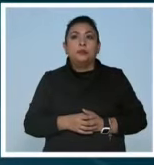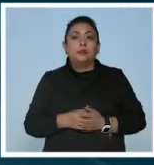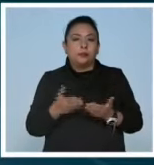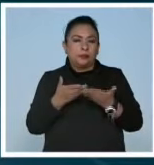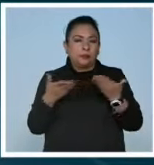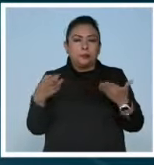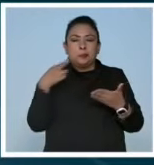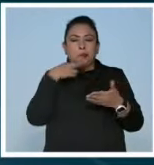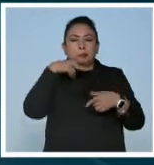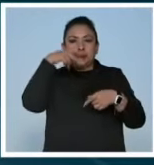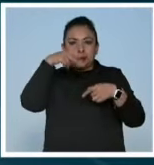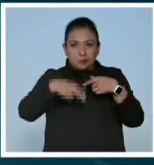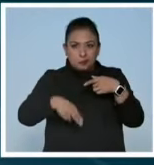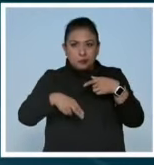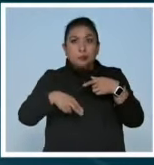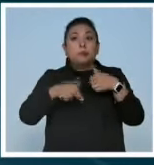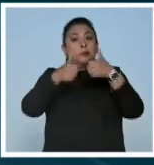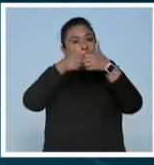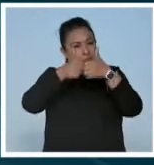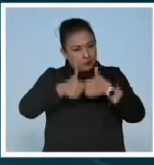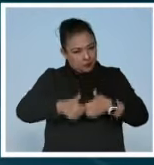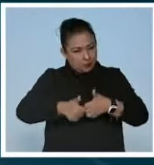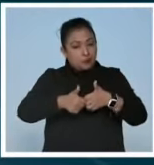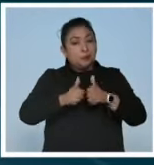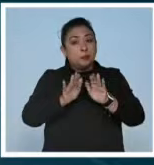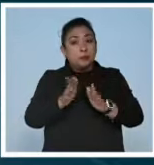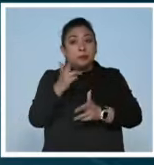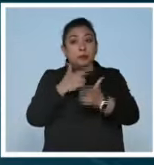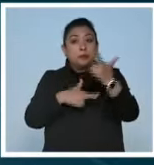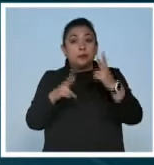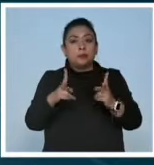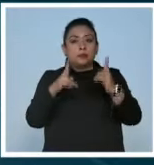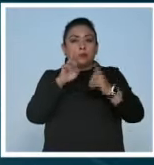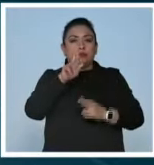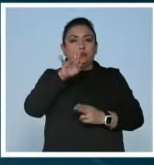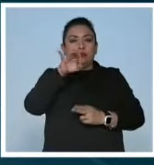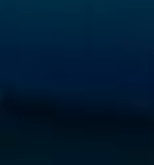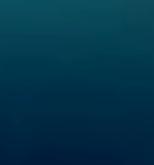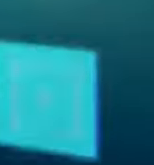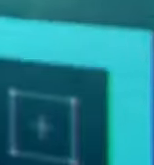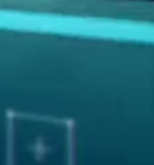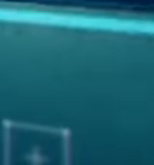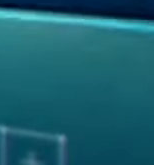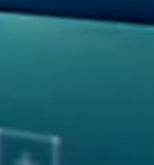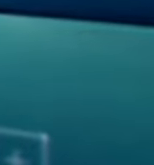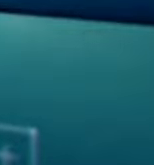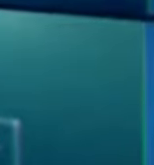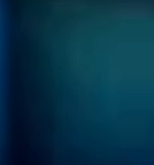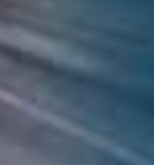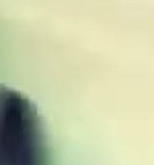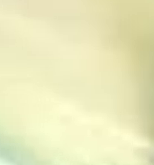Momento de ir a una brevísima pausa. Quédense ahí donde están. Regresamos con Enfoques.